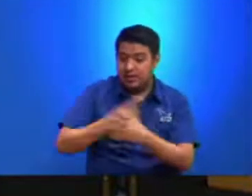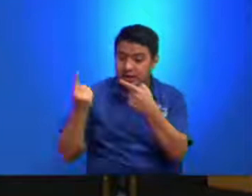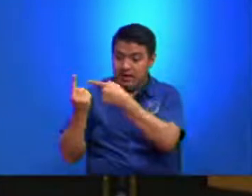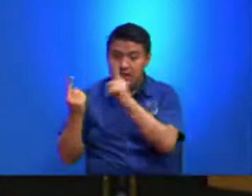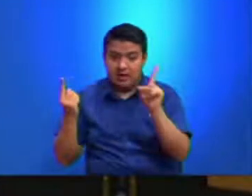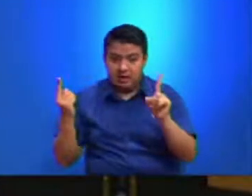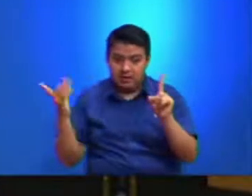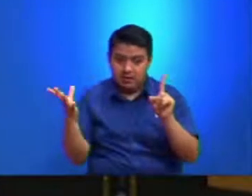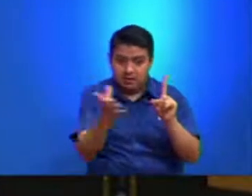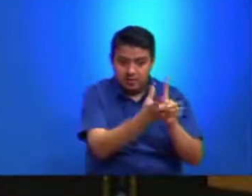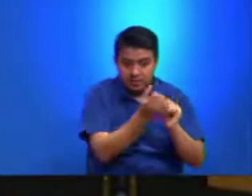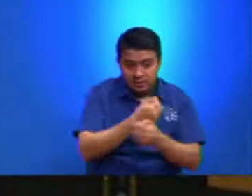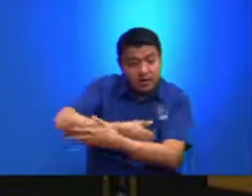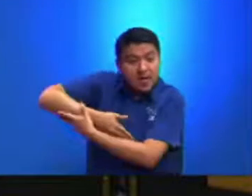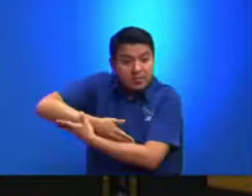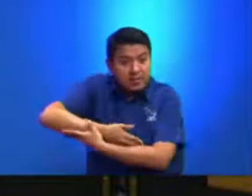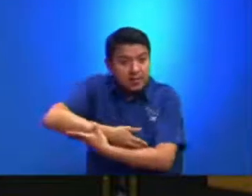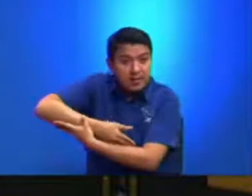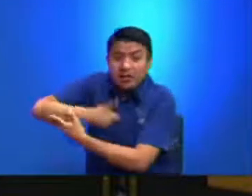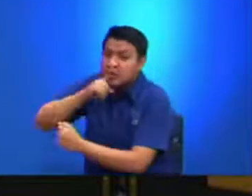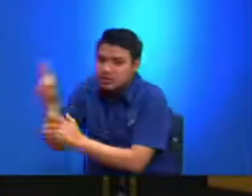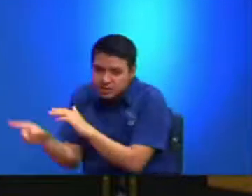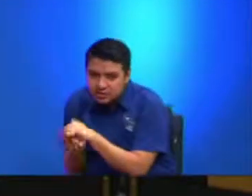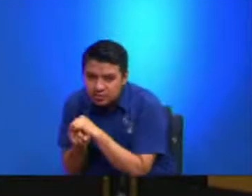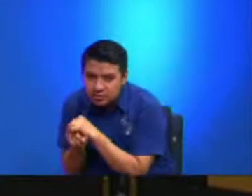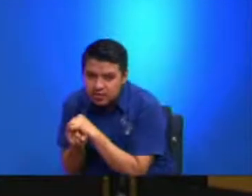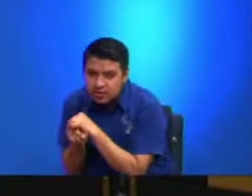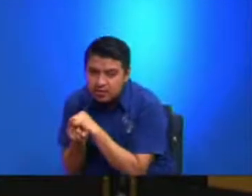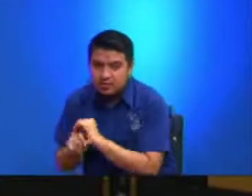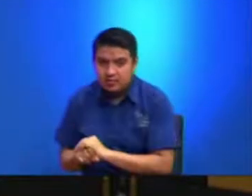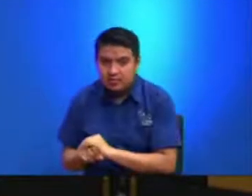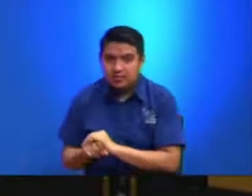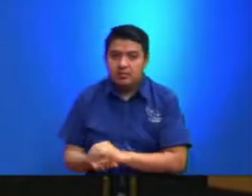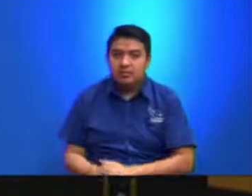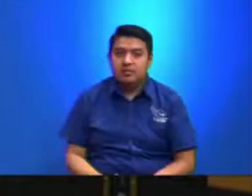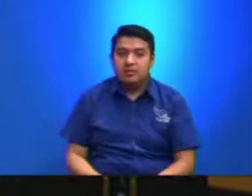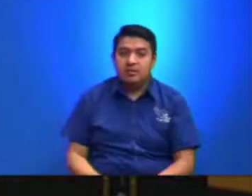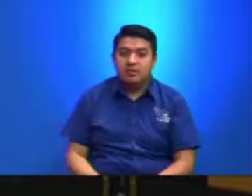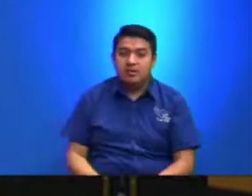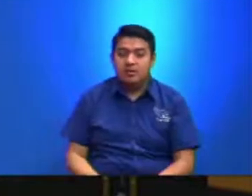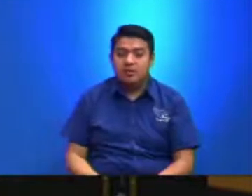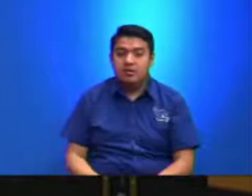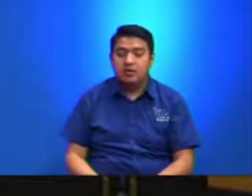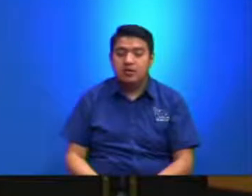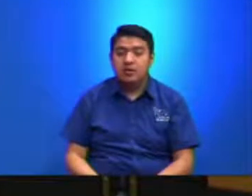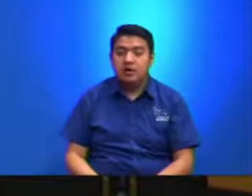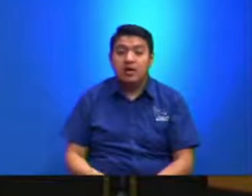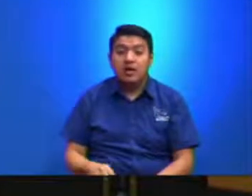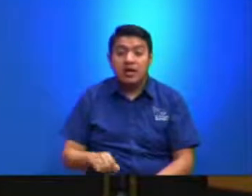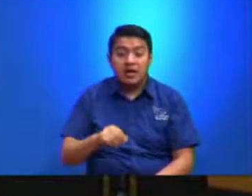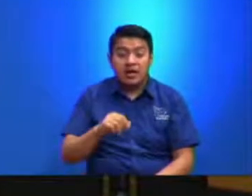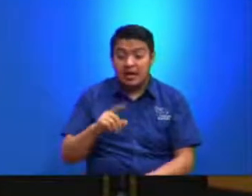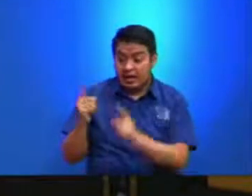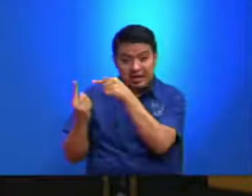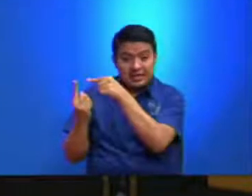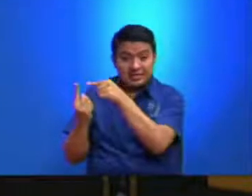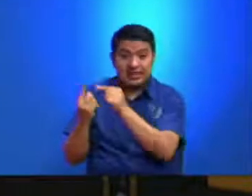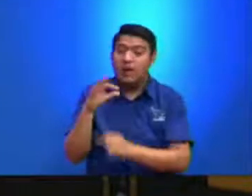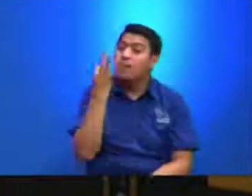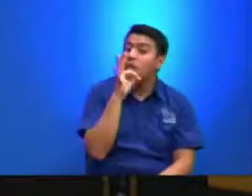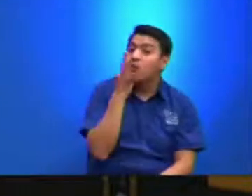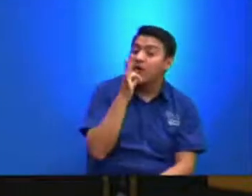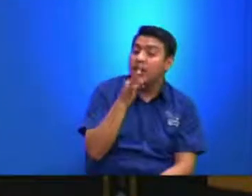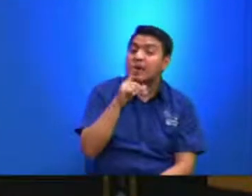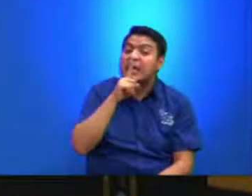escondió. Y se lo dijo a Joyada. Joyada era el sumo sacerdote. Era un hombre de Dios.